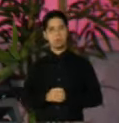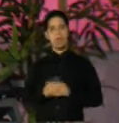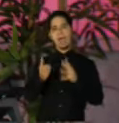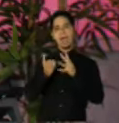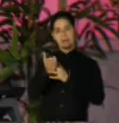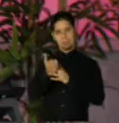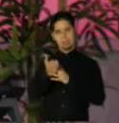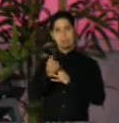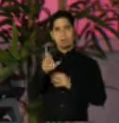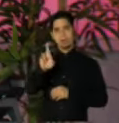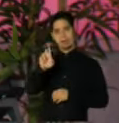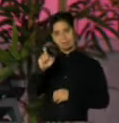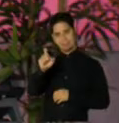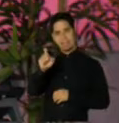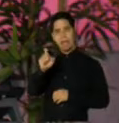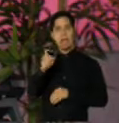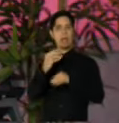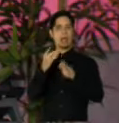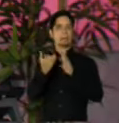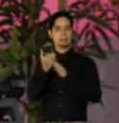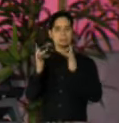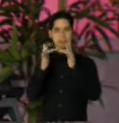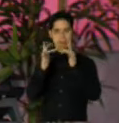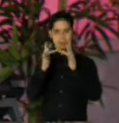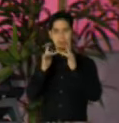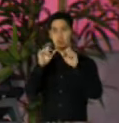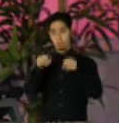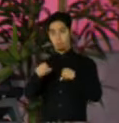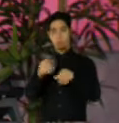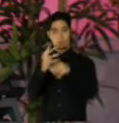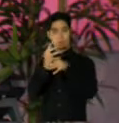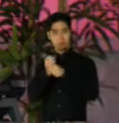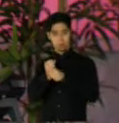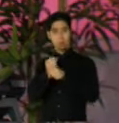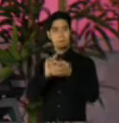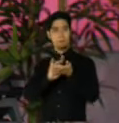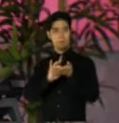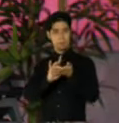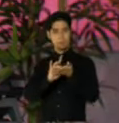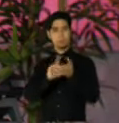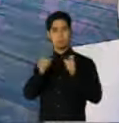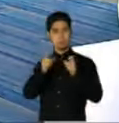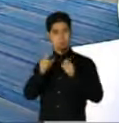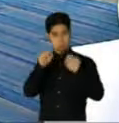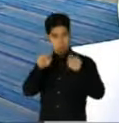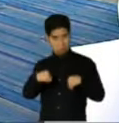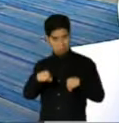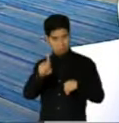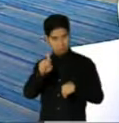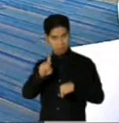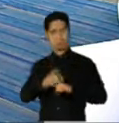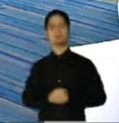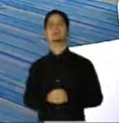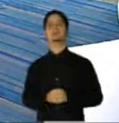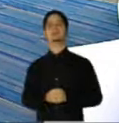virtual electrónica obtener medicamentos controlados durante esta emergencia, doctores?